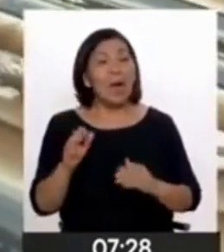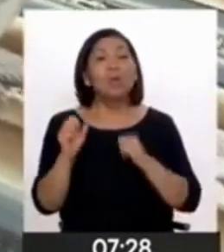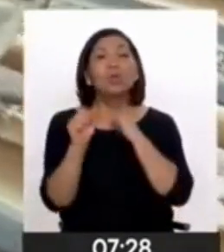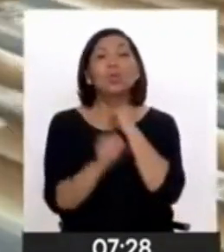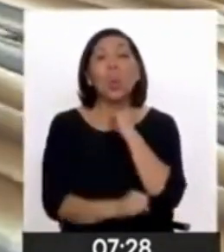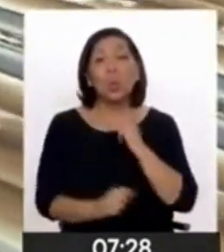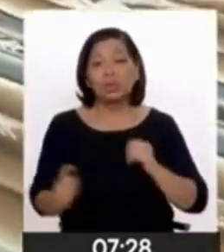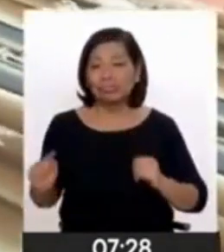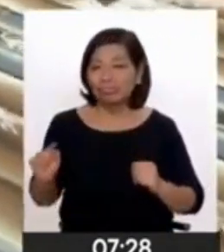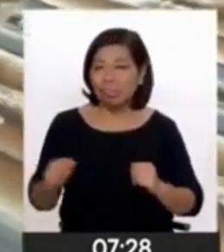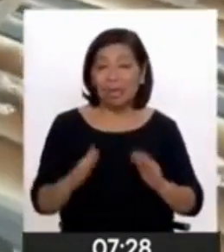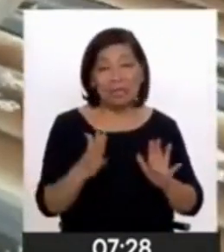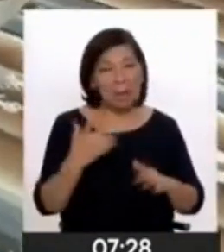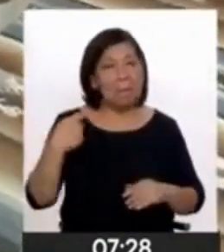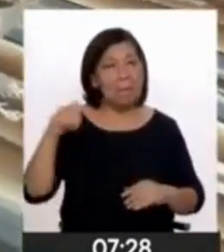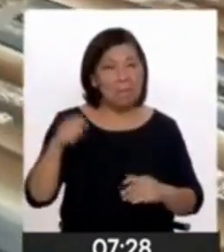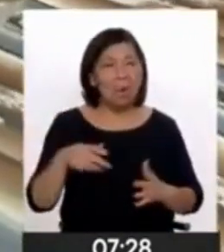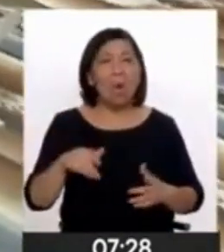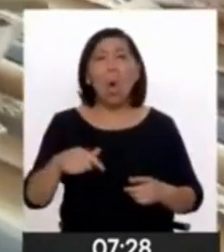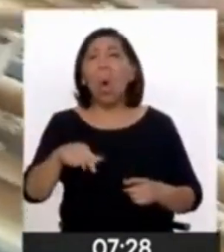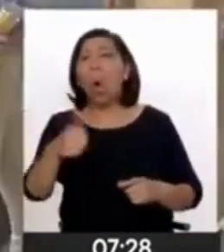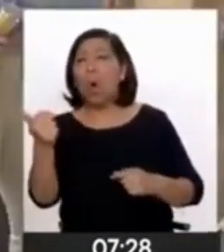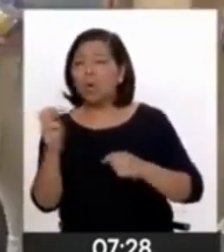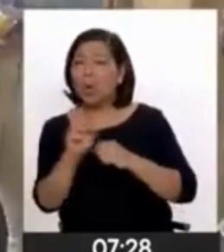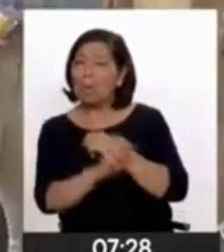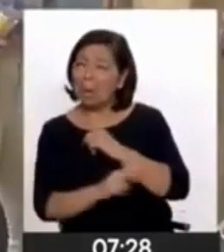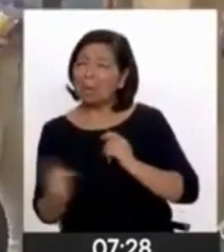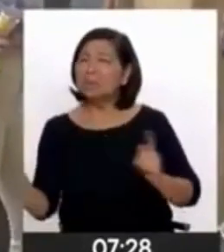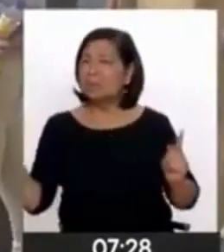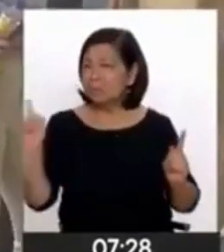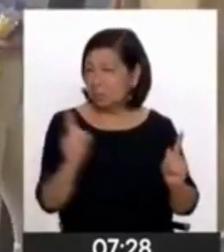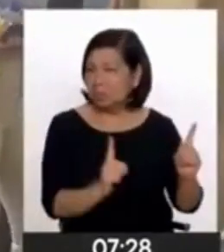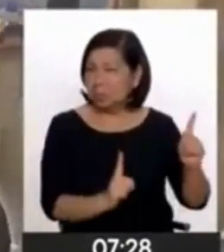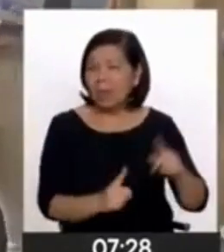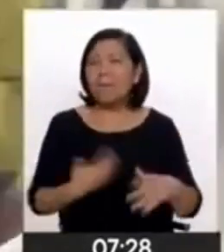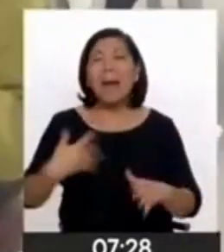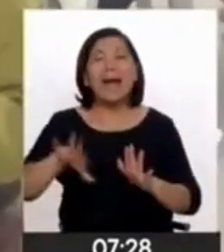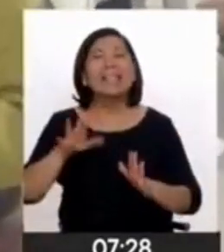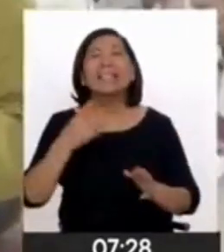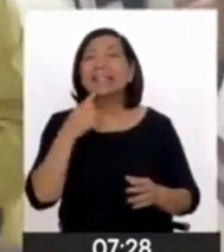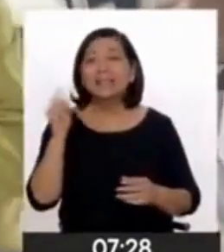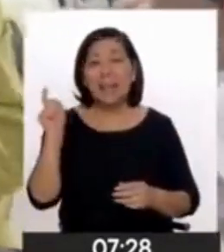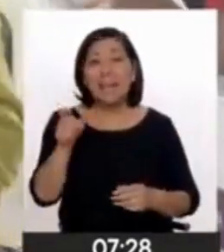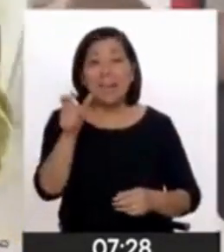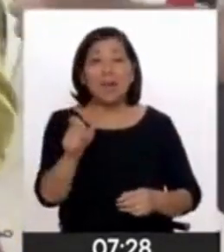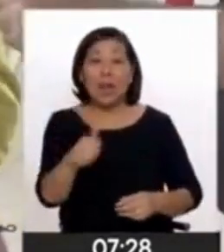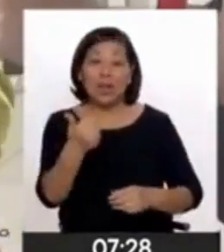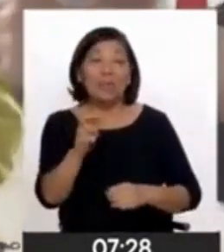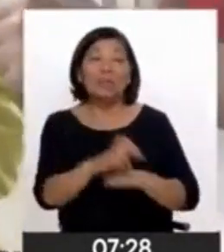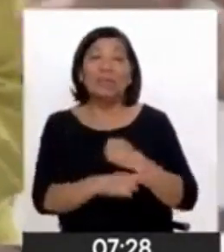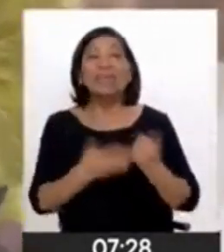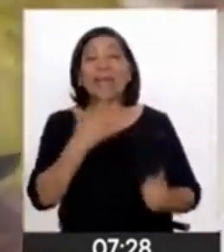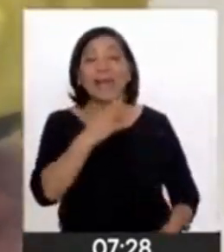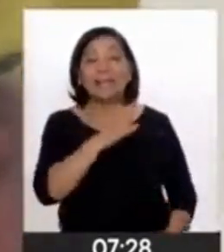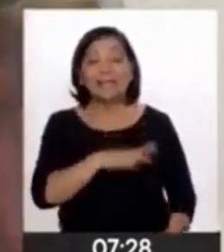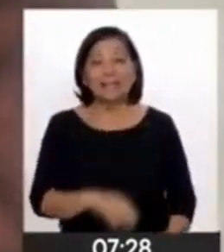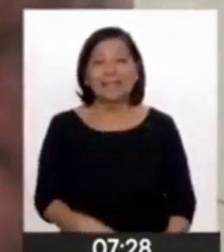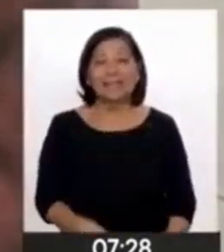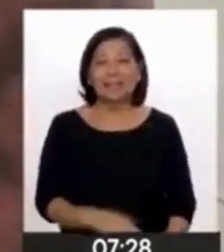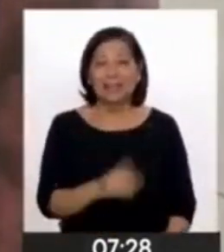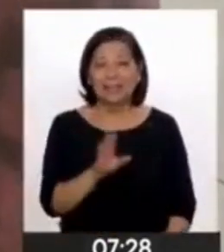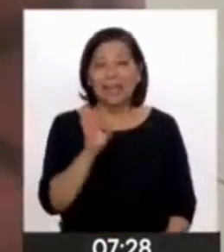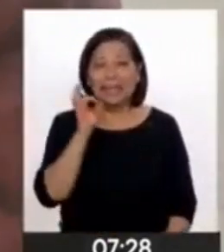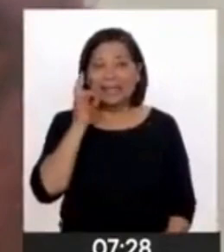sur y un 10% de público extranjero, principalmente chileno. Vemos que el plato le ha encantado porque ya va